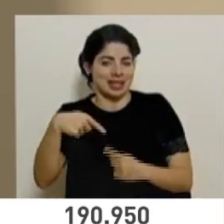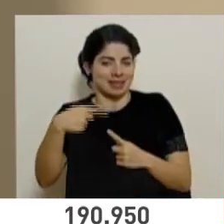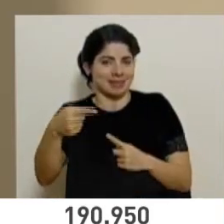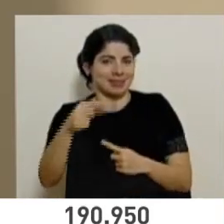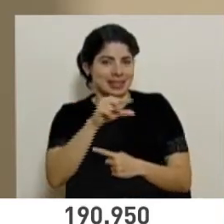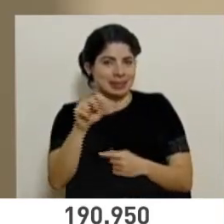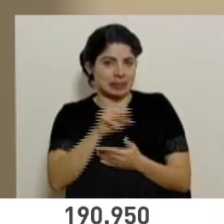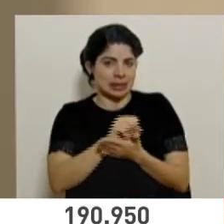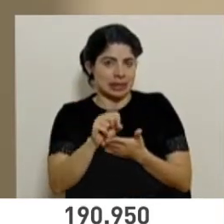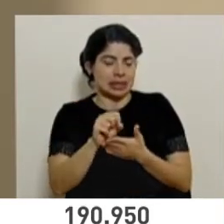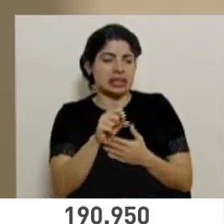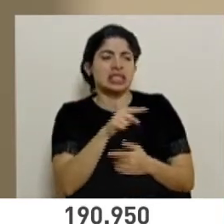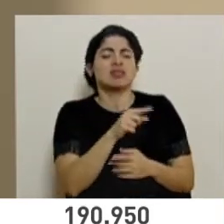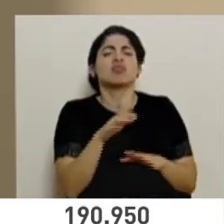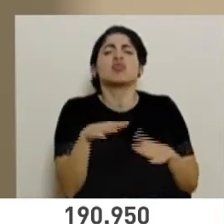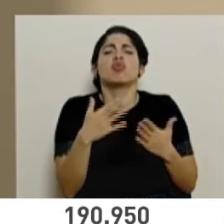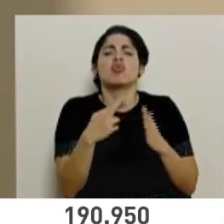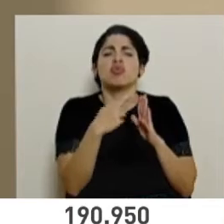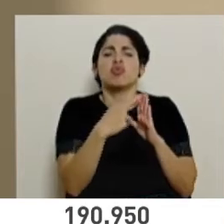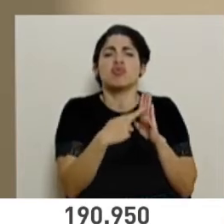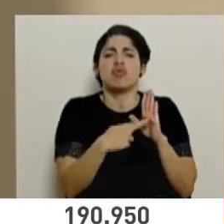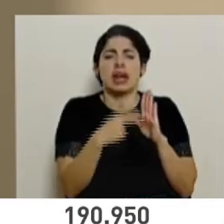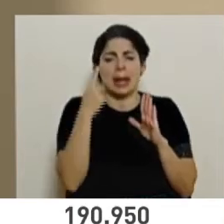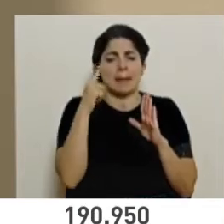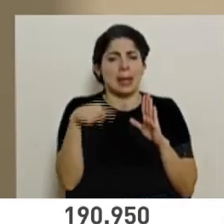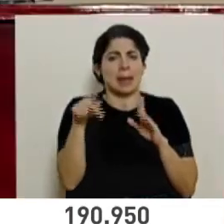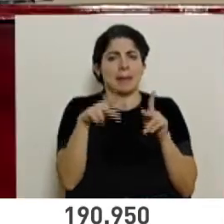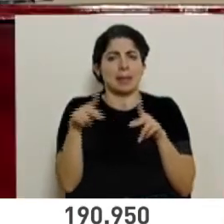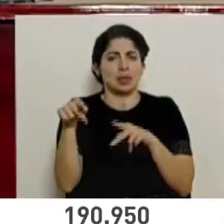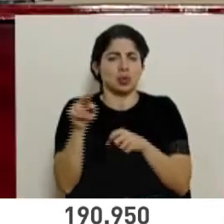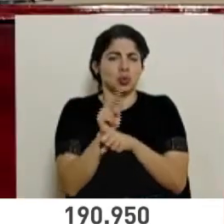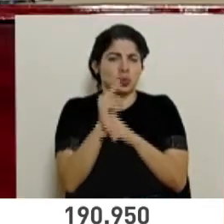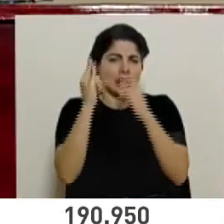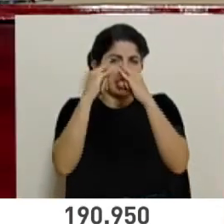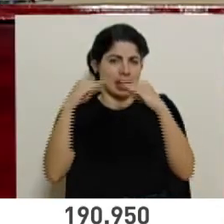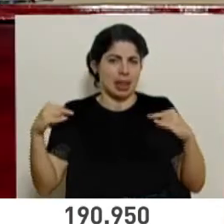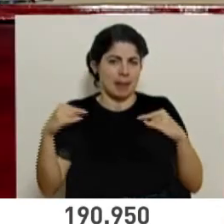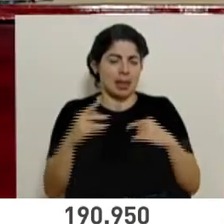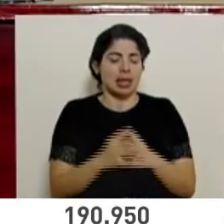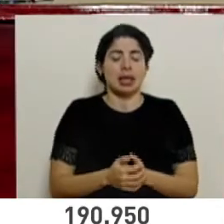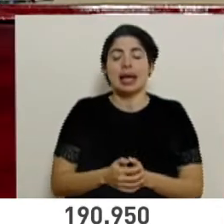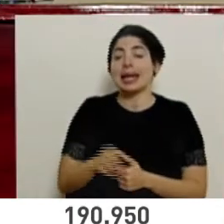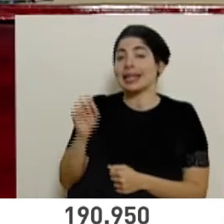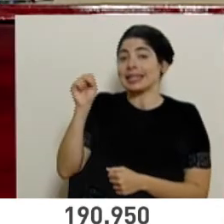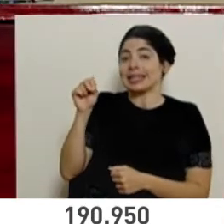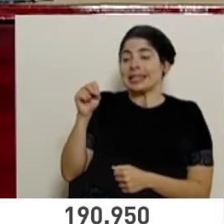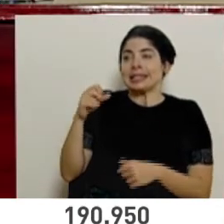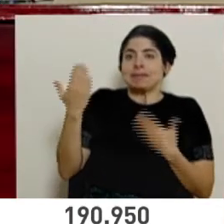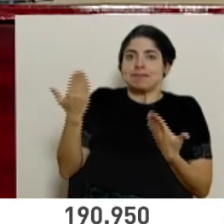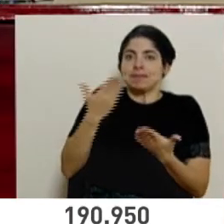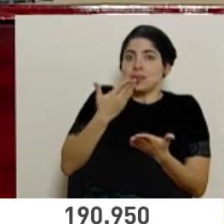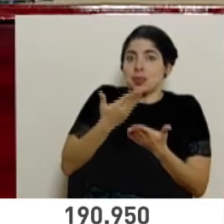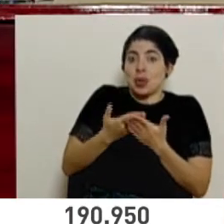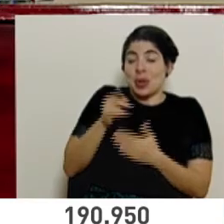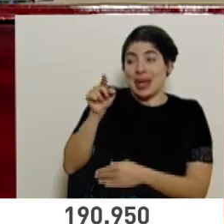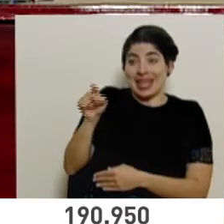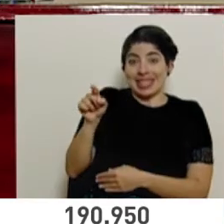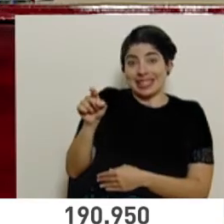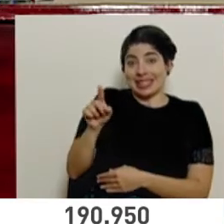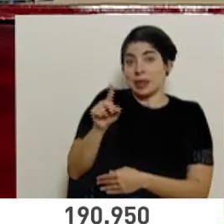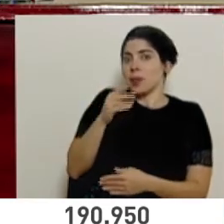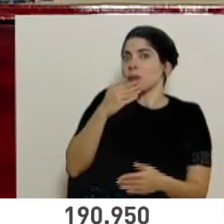Santa. ¿Cuáles serían las regulaciones para estas personas? Sí, bueno, esa es